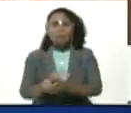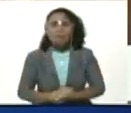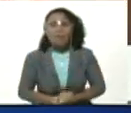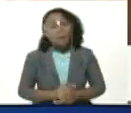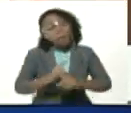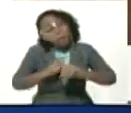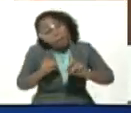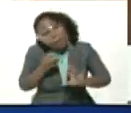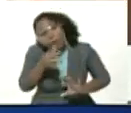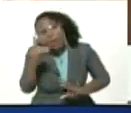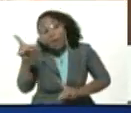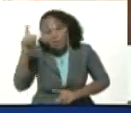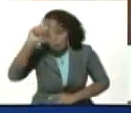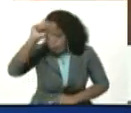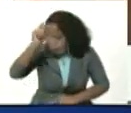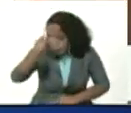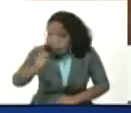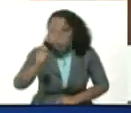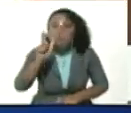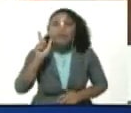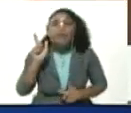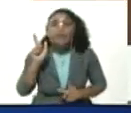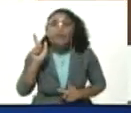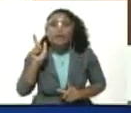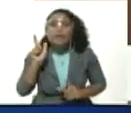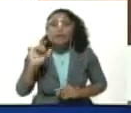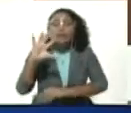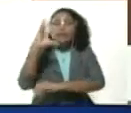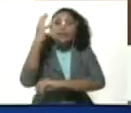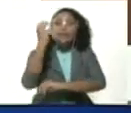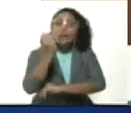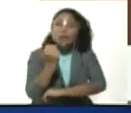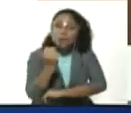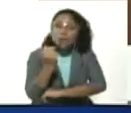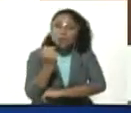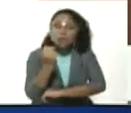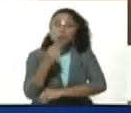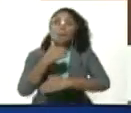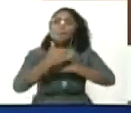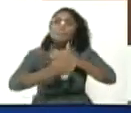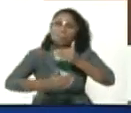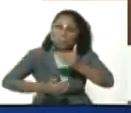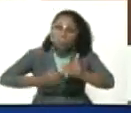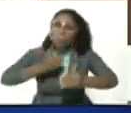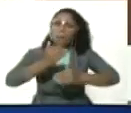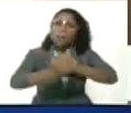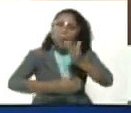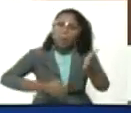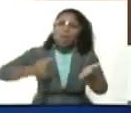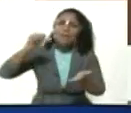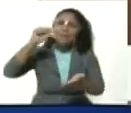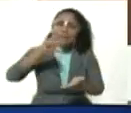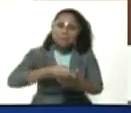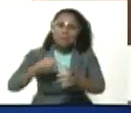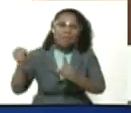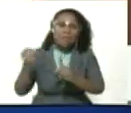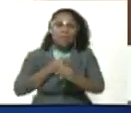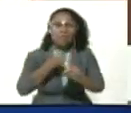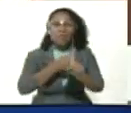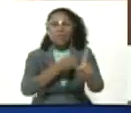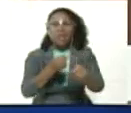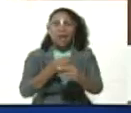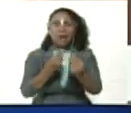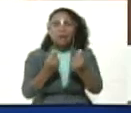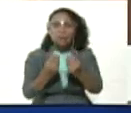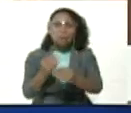pero bueno, el hombre reconocía los logros que poco a poco, en medio del asedio económico, del bloqueo,